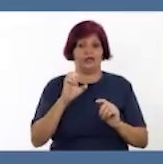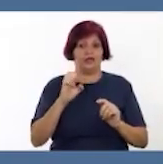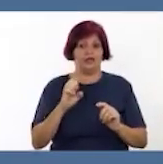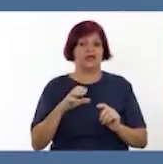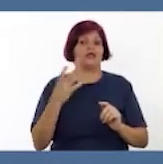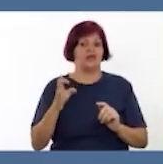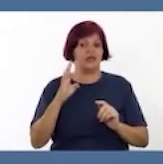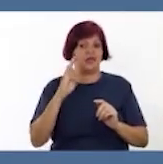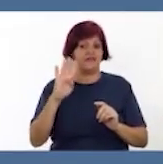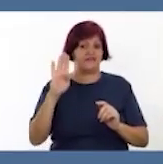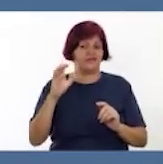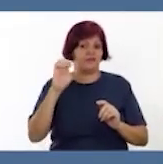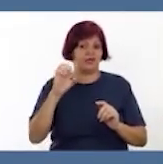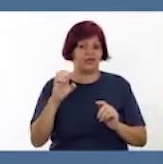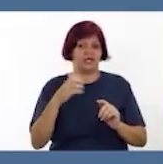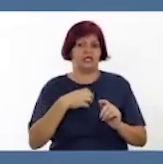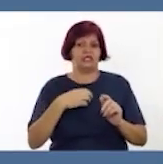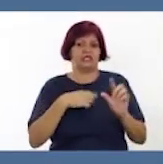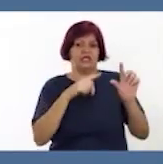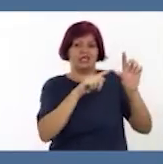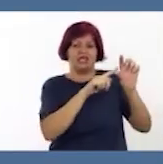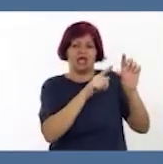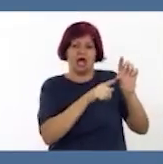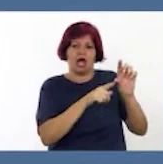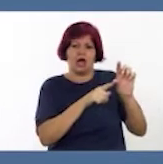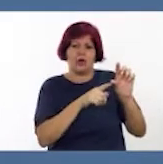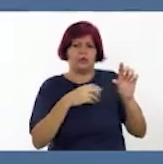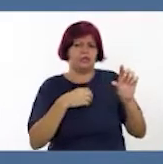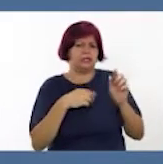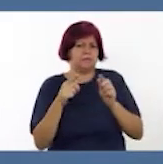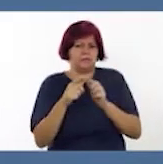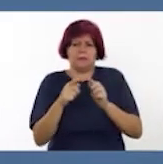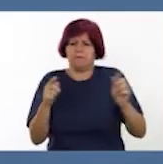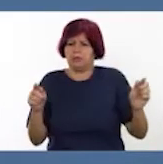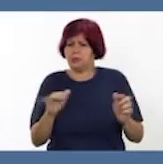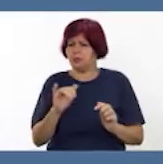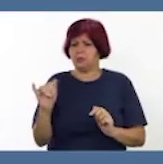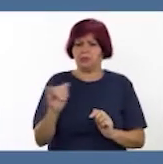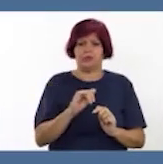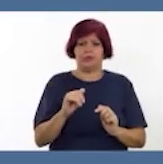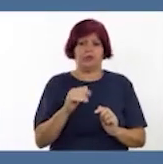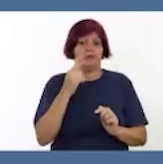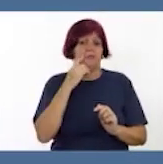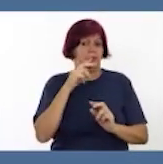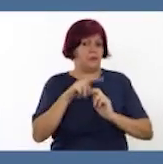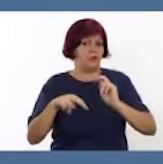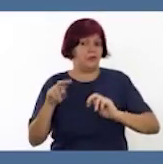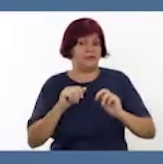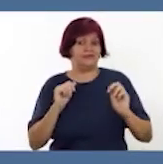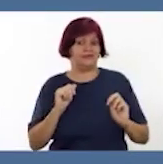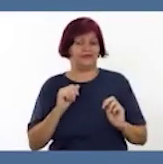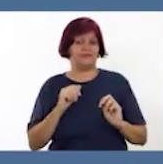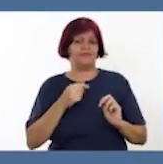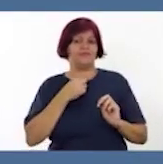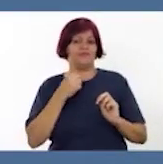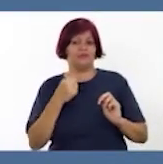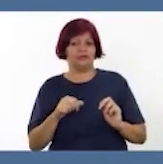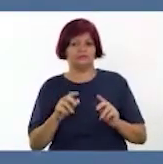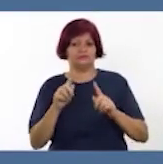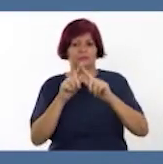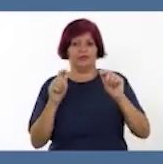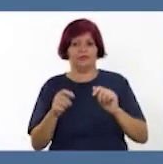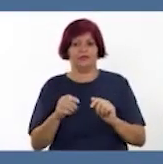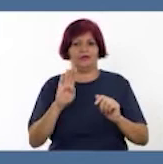FBE tienen ángulos, ¿de acuerdo?, que pueden tener la misma amplitud. Vamos a determinarlo. Por ejemplo, en el triángulo